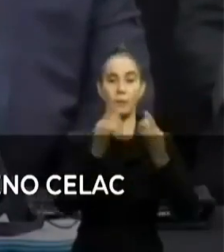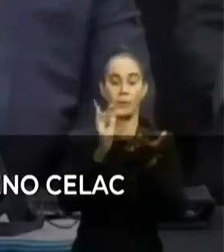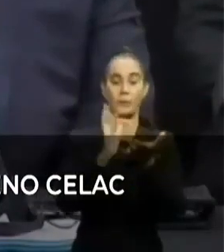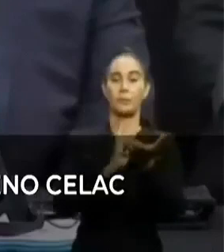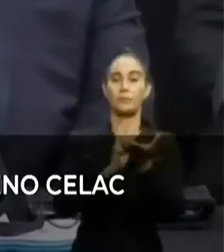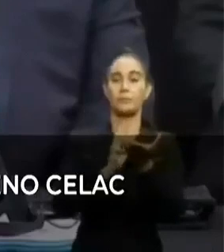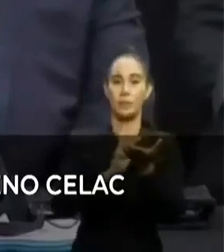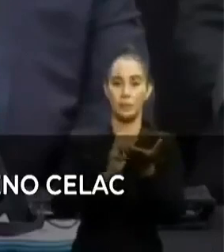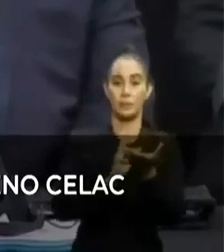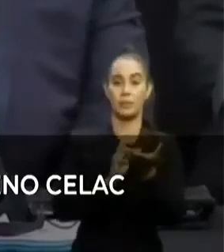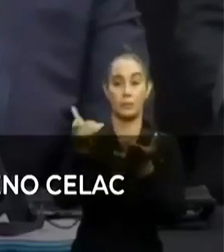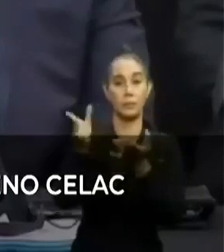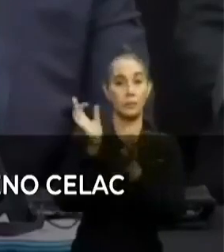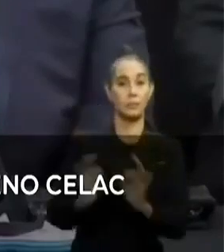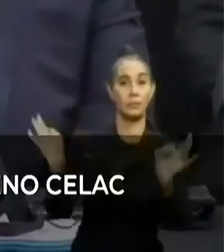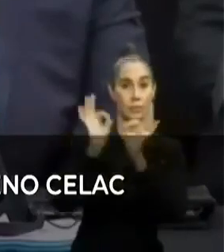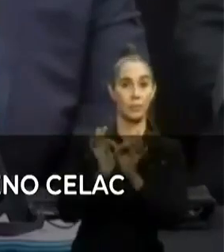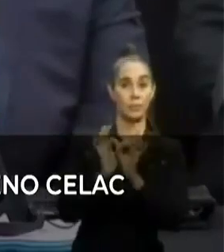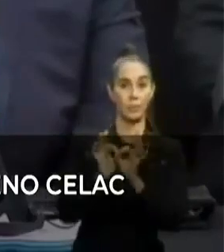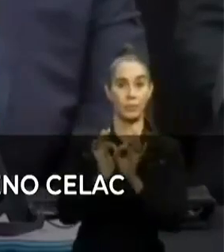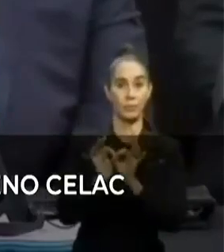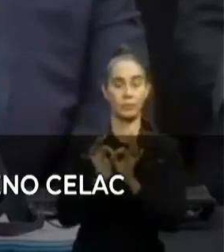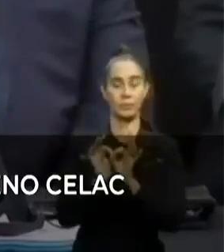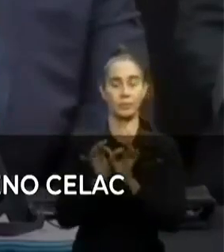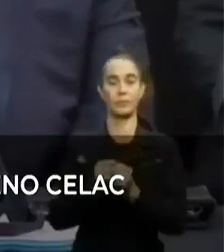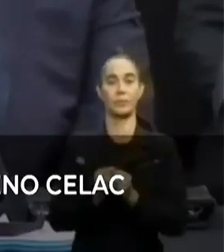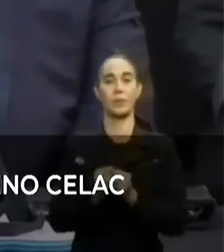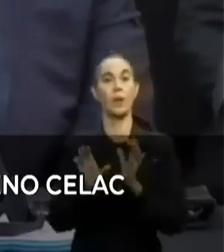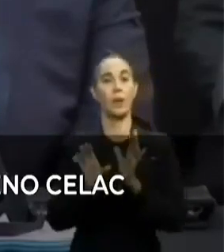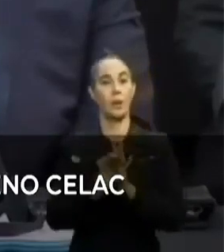Eso es fundamental, lo que pasamos,